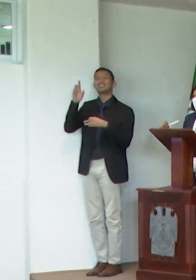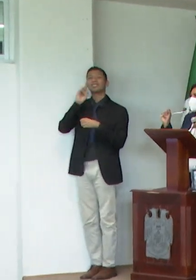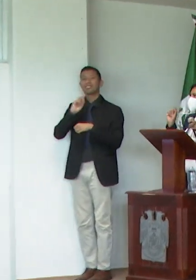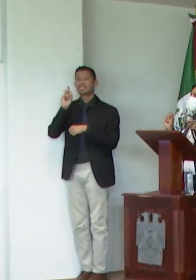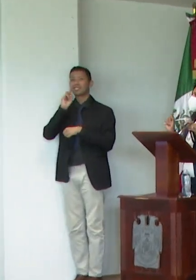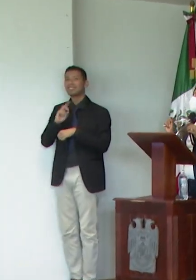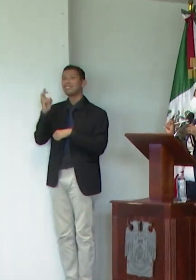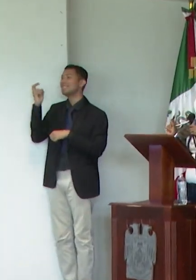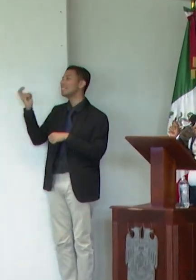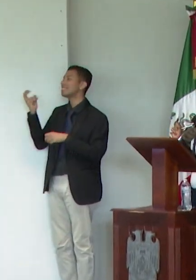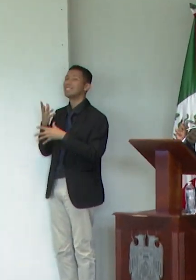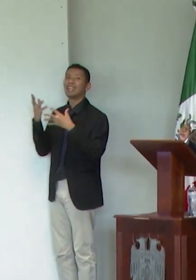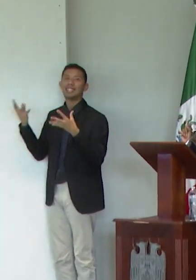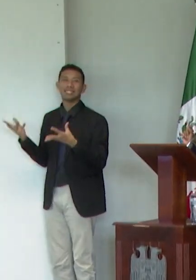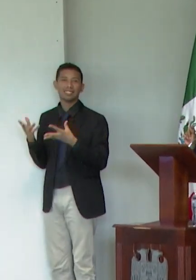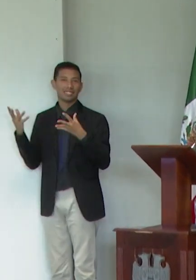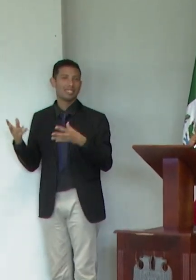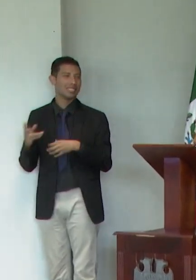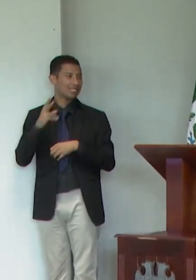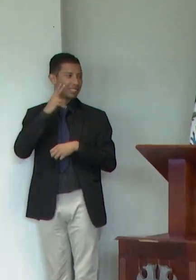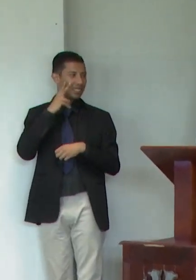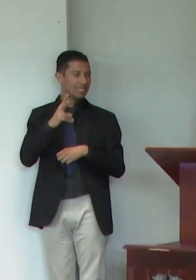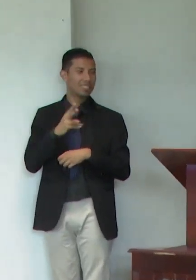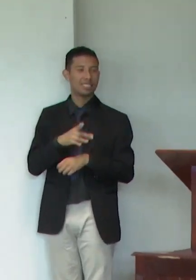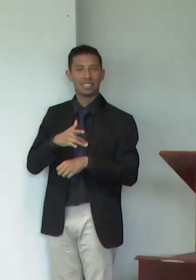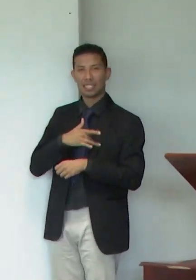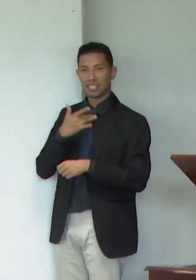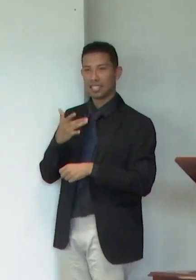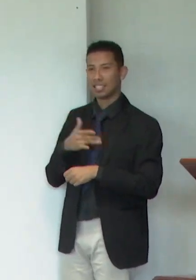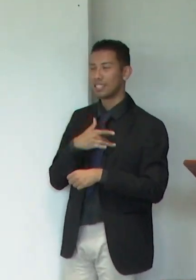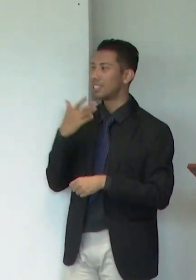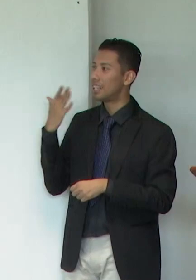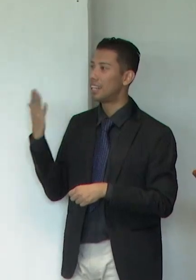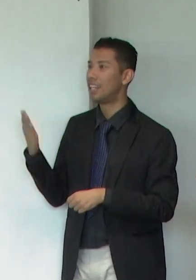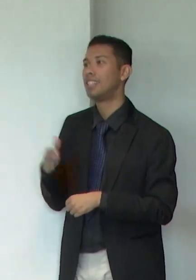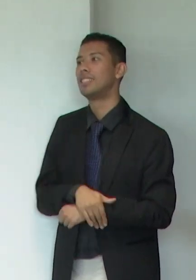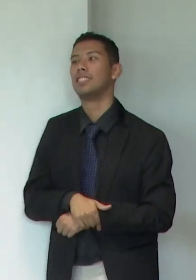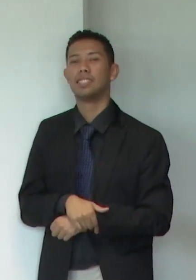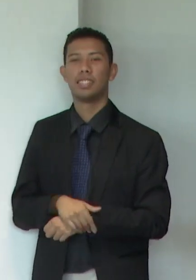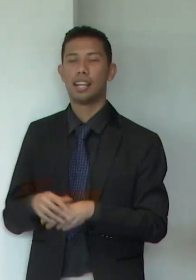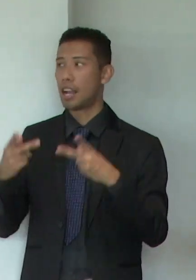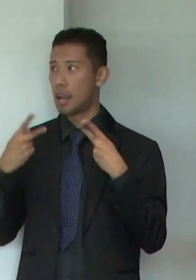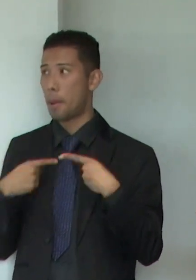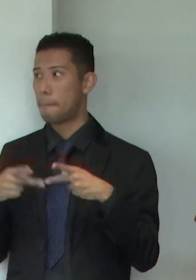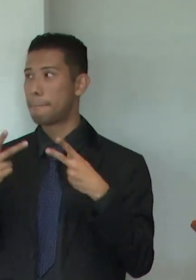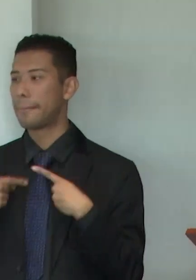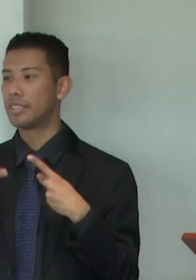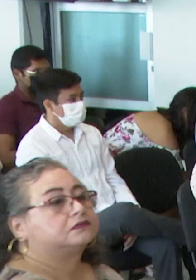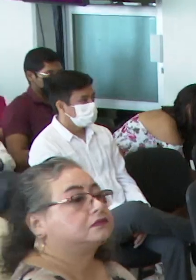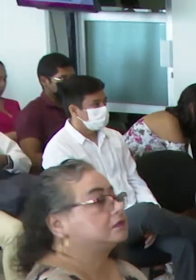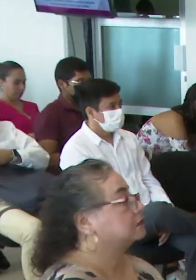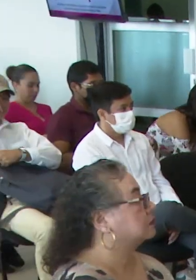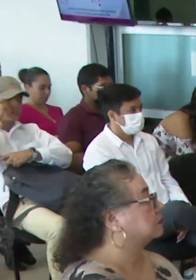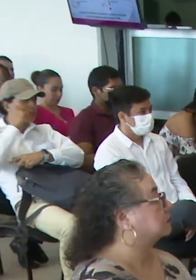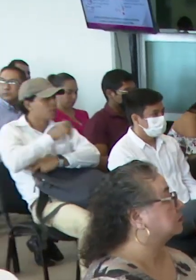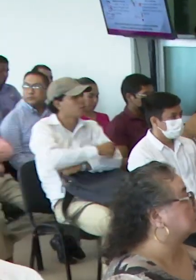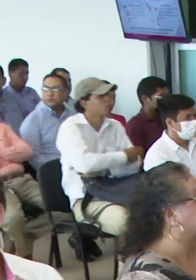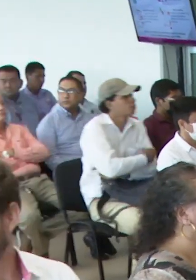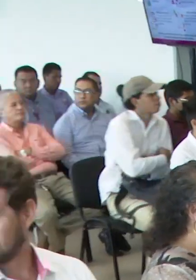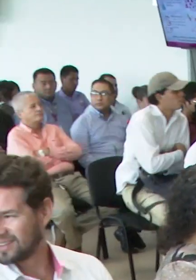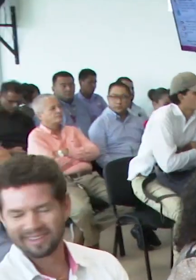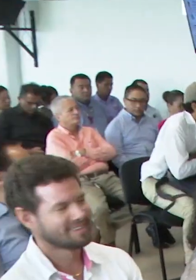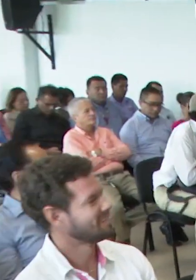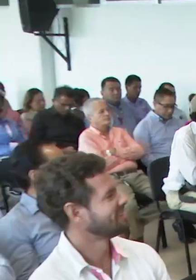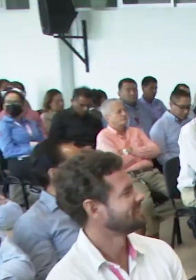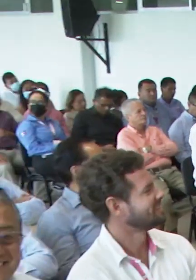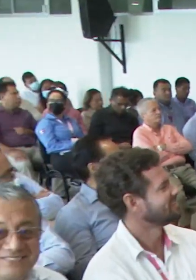se aprueban una serie de reformas a 8 leyes, donde nos dice que la violencia política contra las mujeres en razón de género es